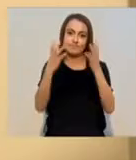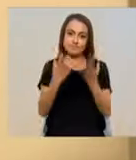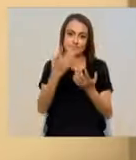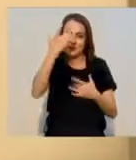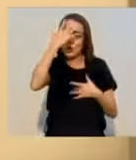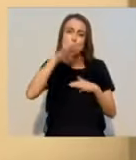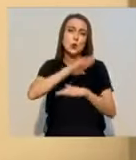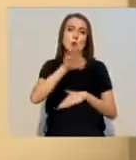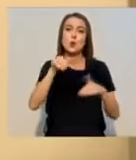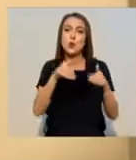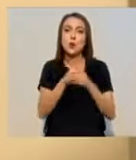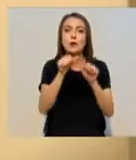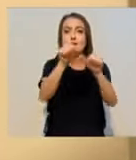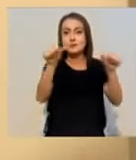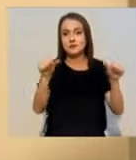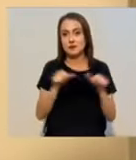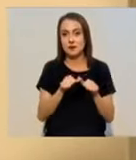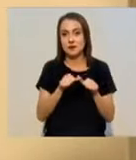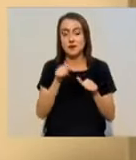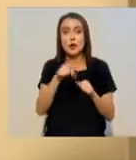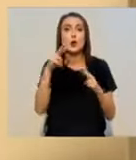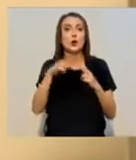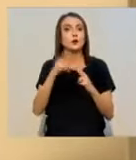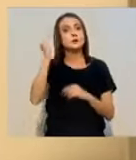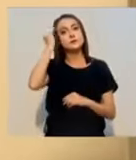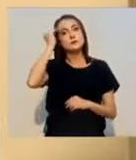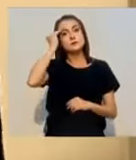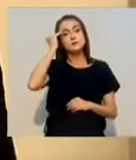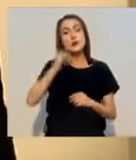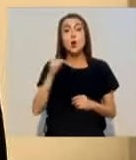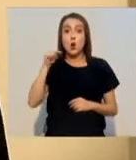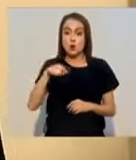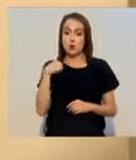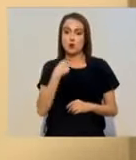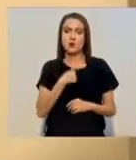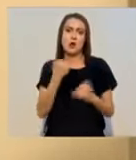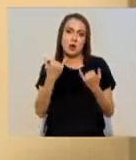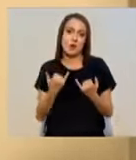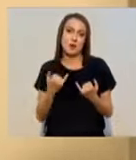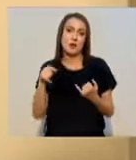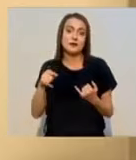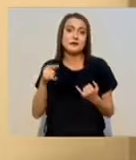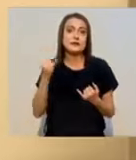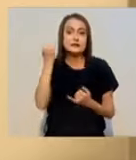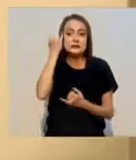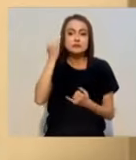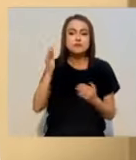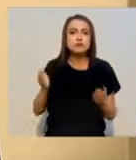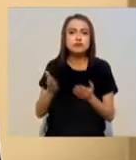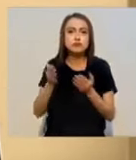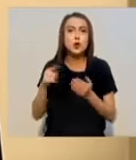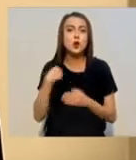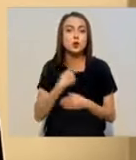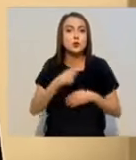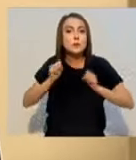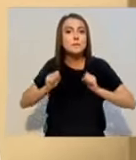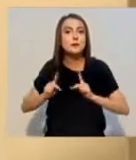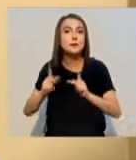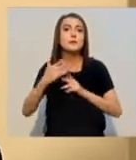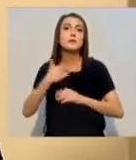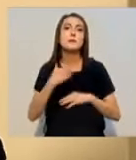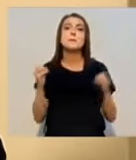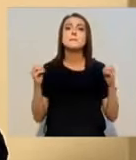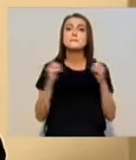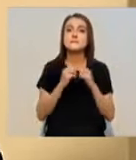en todas las áreas del conocimiento. Hoy nos reúne una de estas iniciativas que nos permite